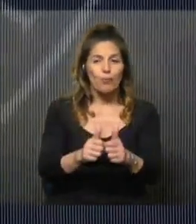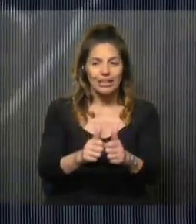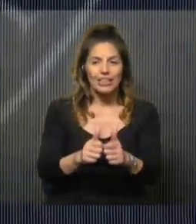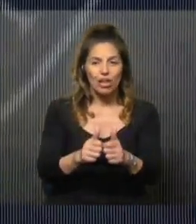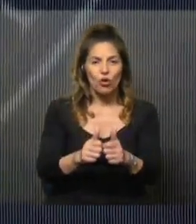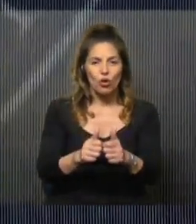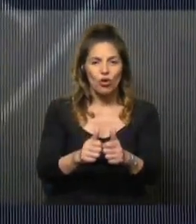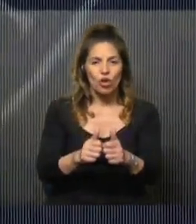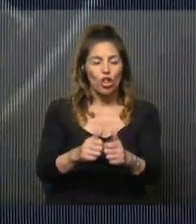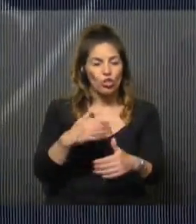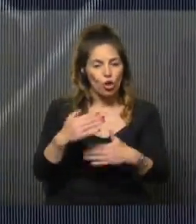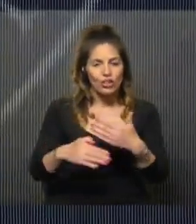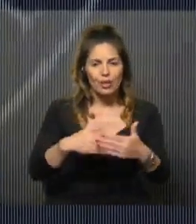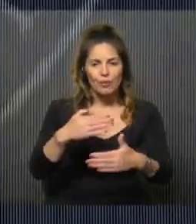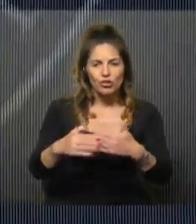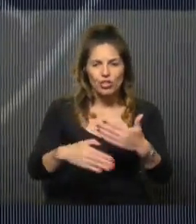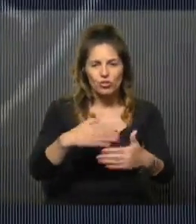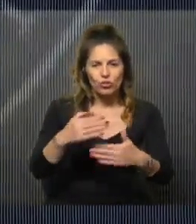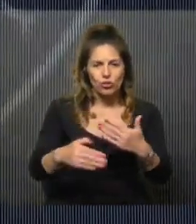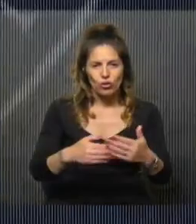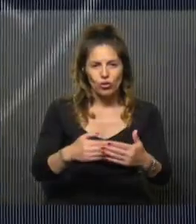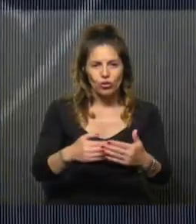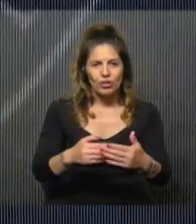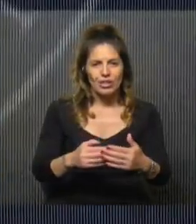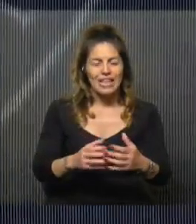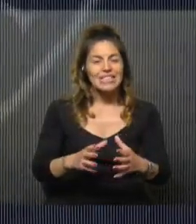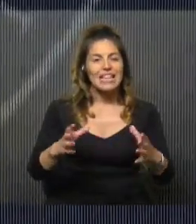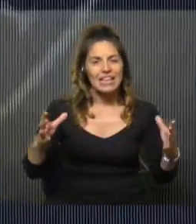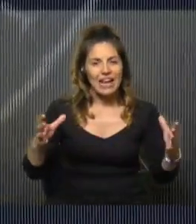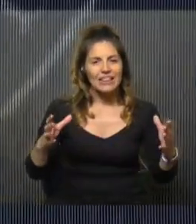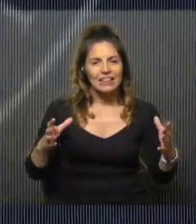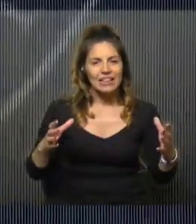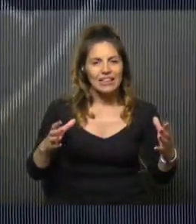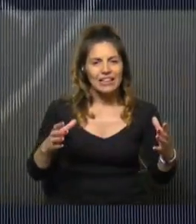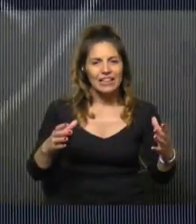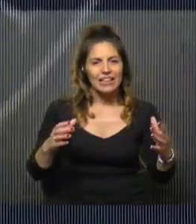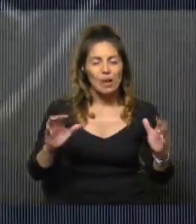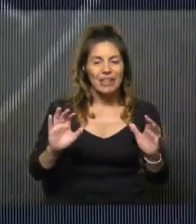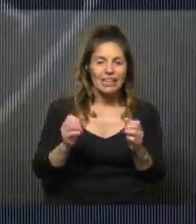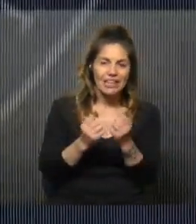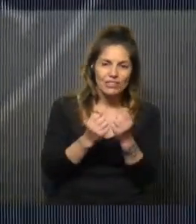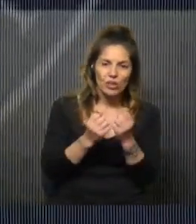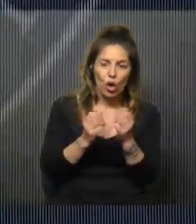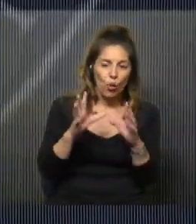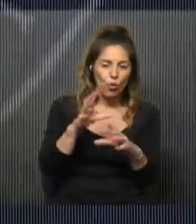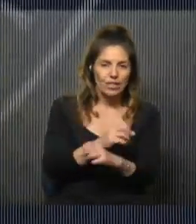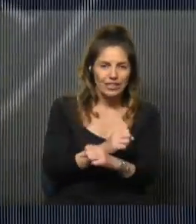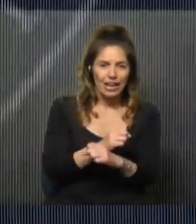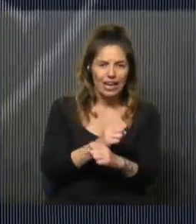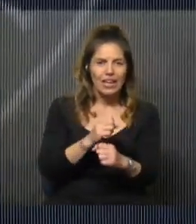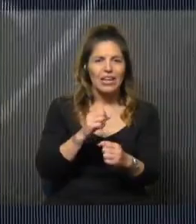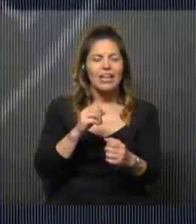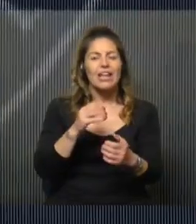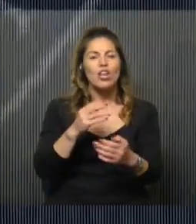largo de todo este proceso ese gigante que suele mantenerse en la oscuridad que se llama Santiago